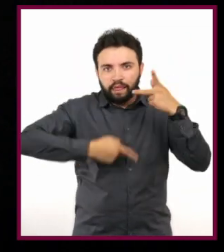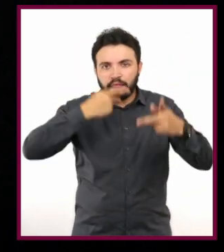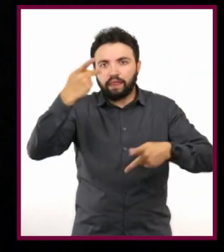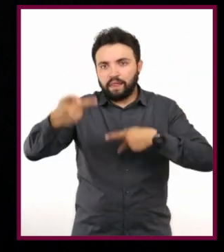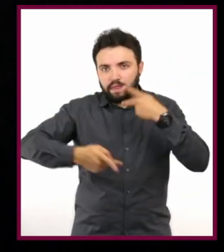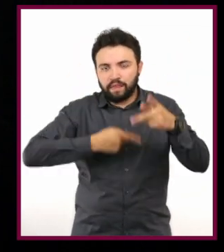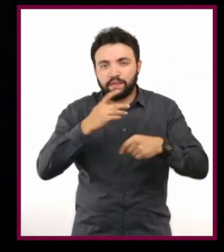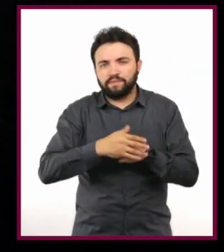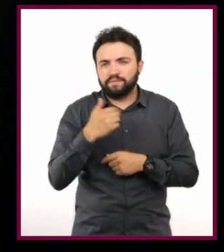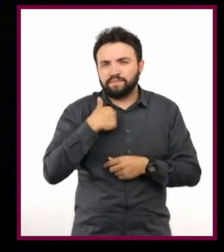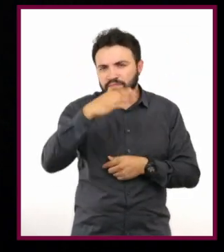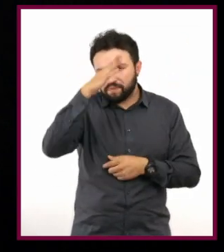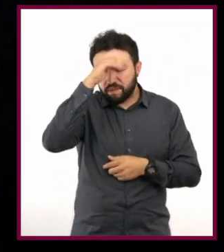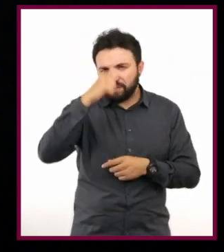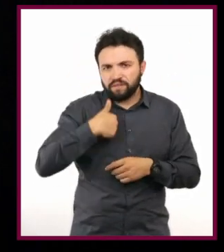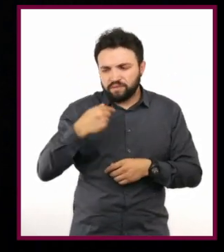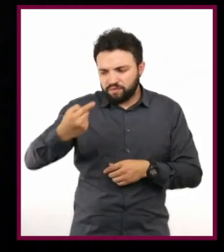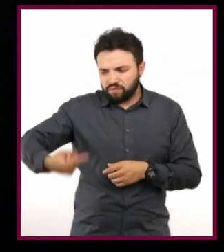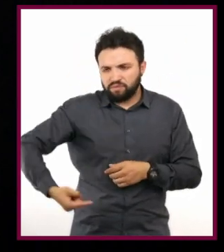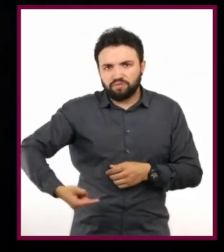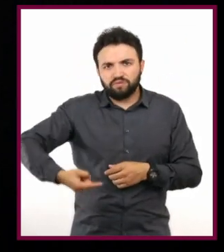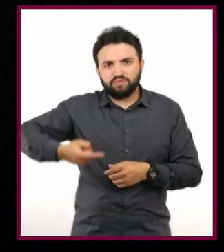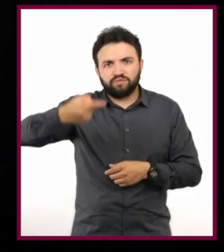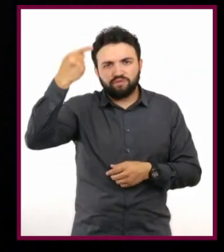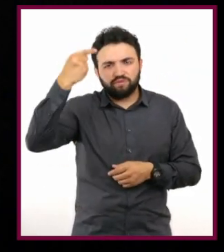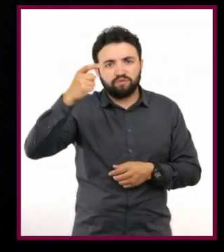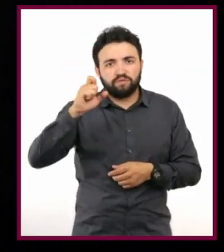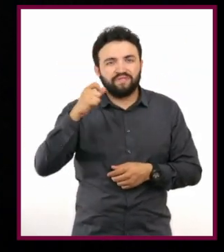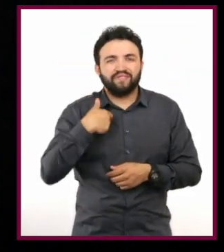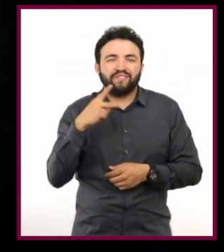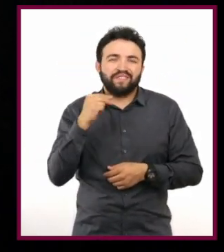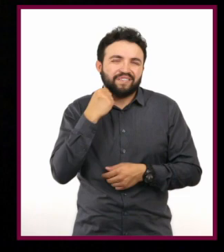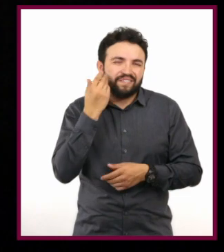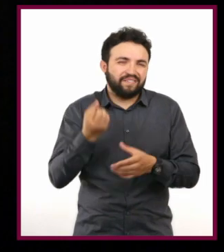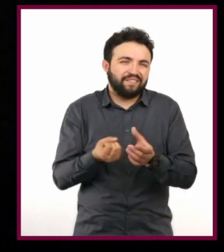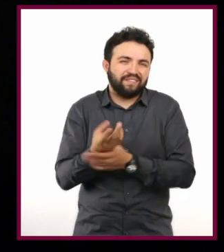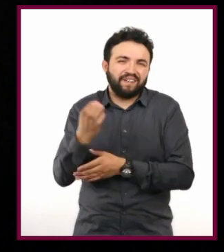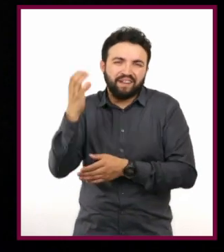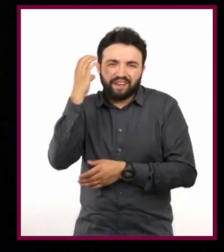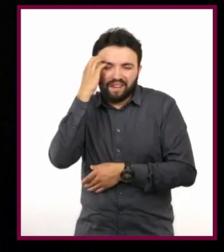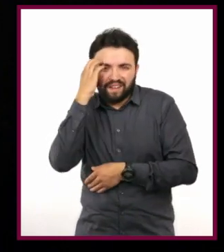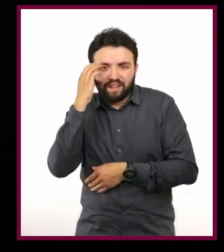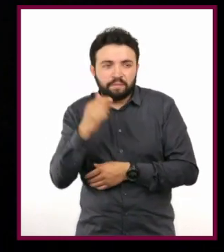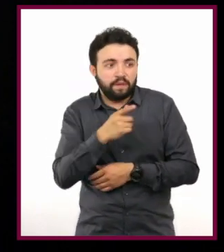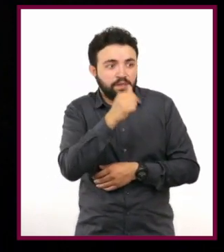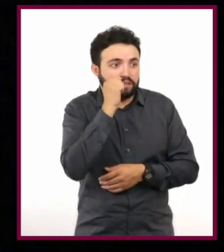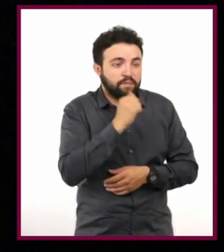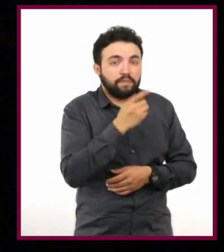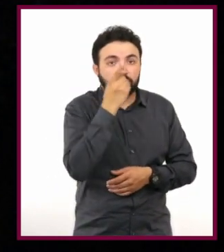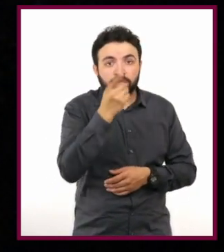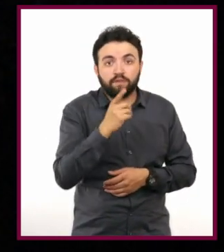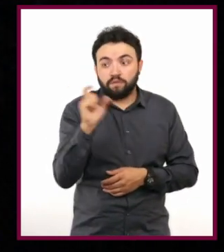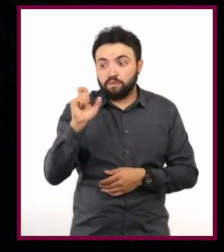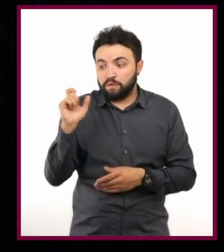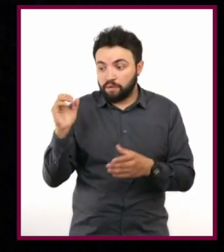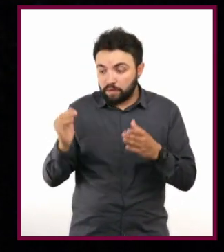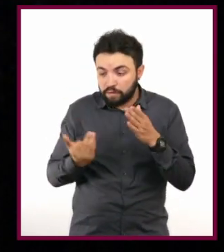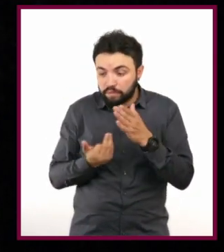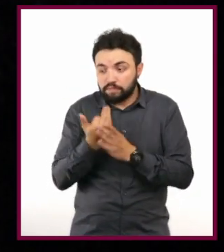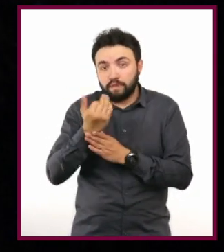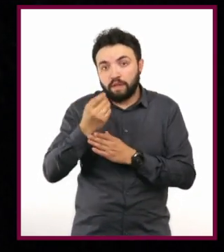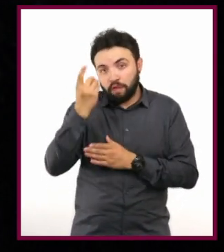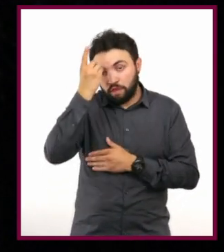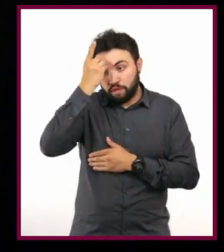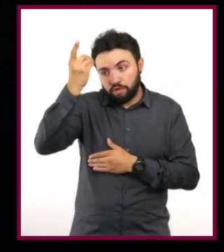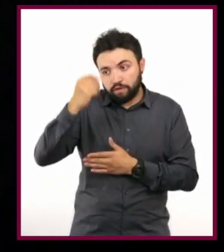ejemplo, me acuerdo que cuando era chiquito y yo no quería salir de la cama para ir a la escuela, él me decía, el que madruga,